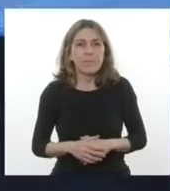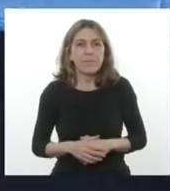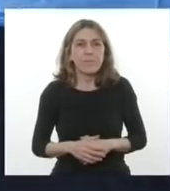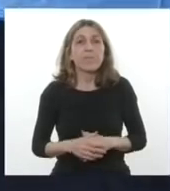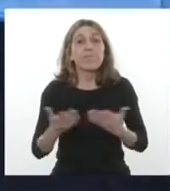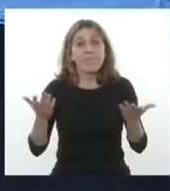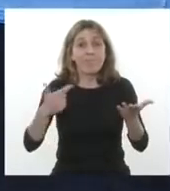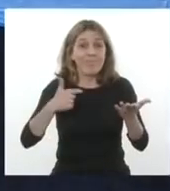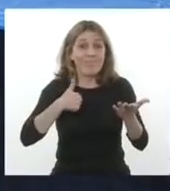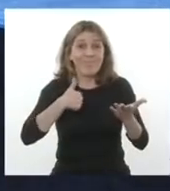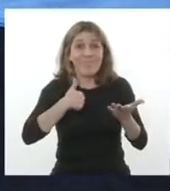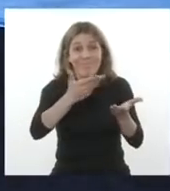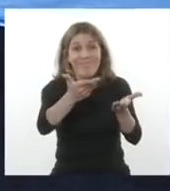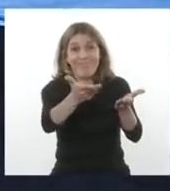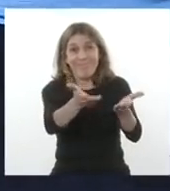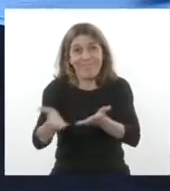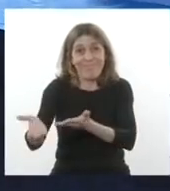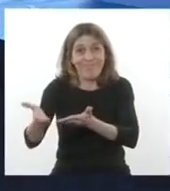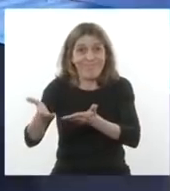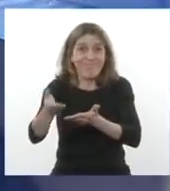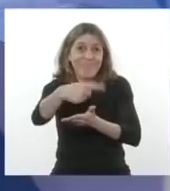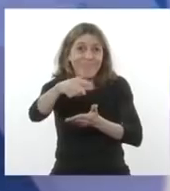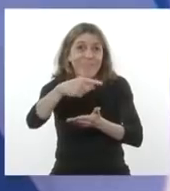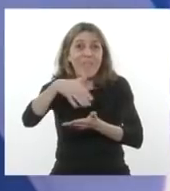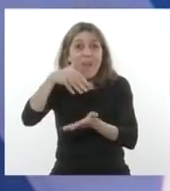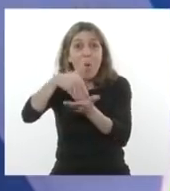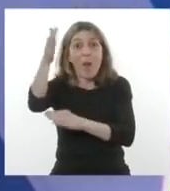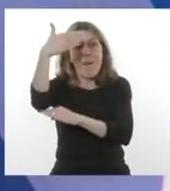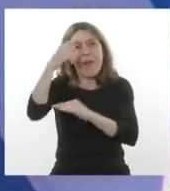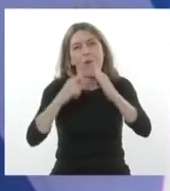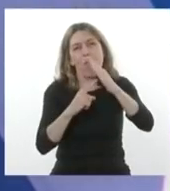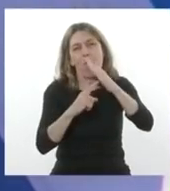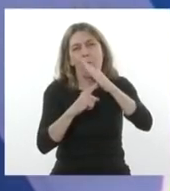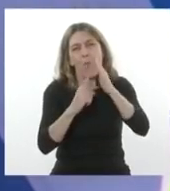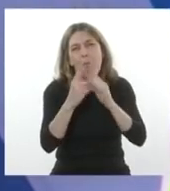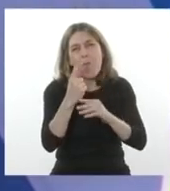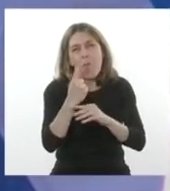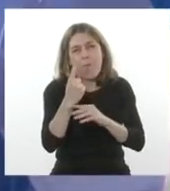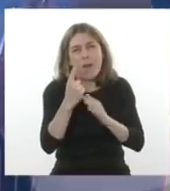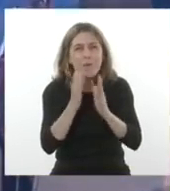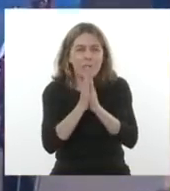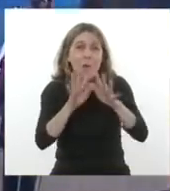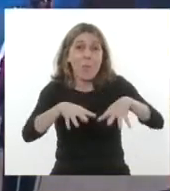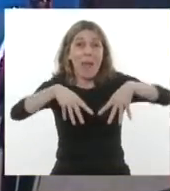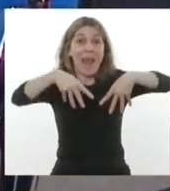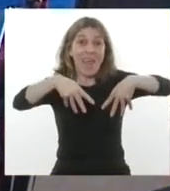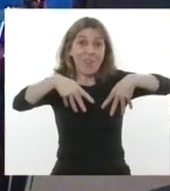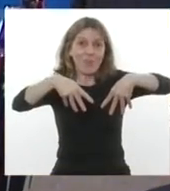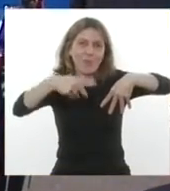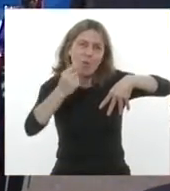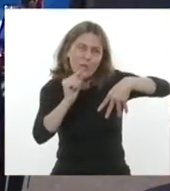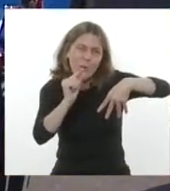Yo los invito a los que van a jurar la bandera a que nos pongamos de pie un minuto. ¿Puede ser? ¿Nos paramos un segundito?